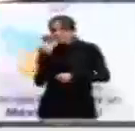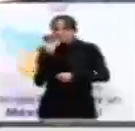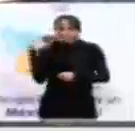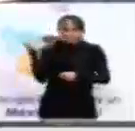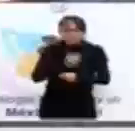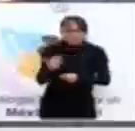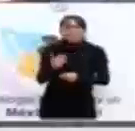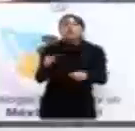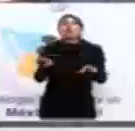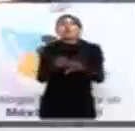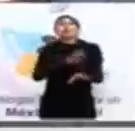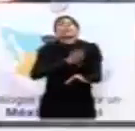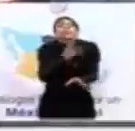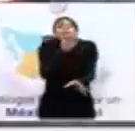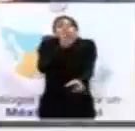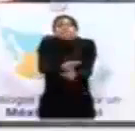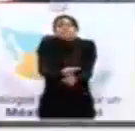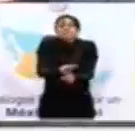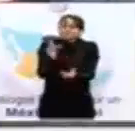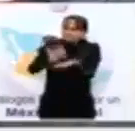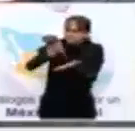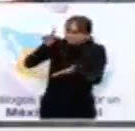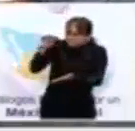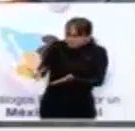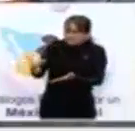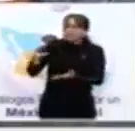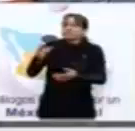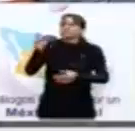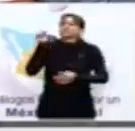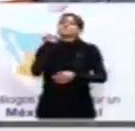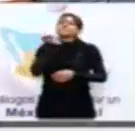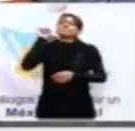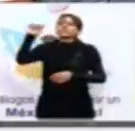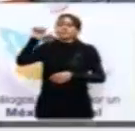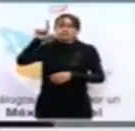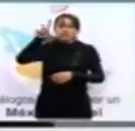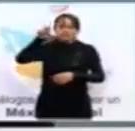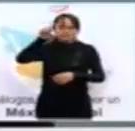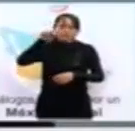Gracias, senador Salvador López Brito. En el uso de la palabra, alguno de los ponentes que